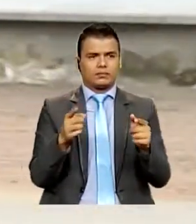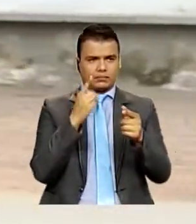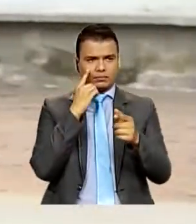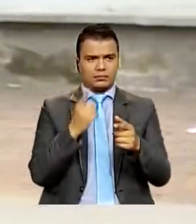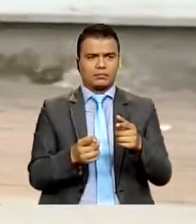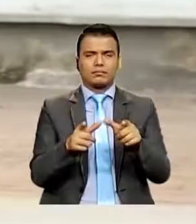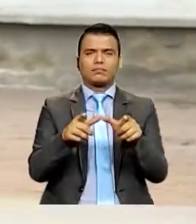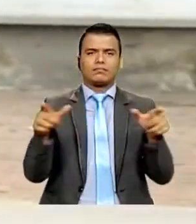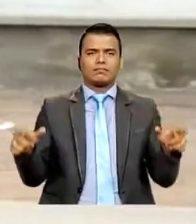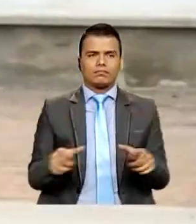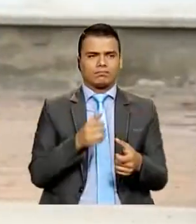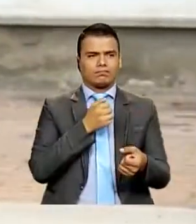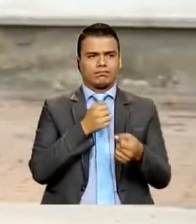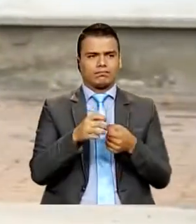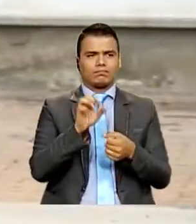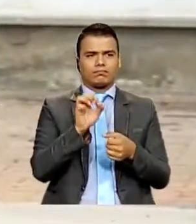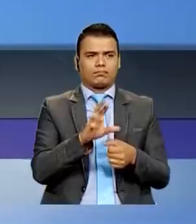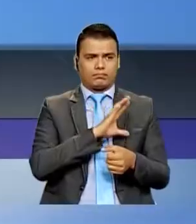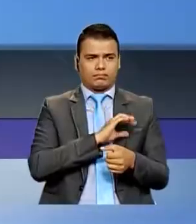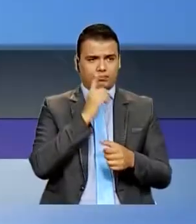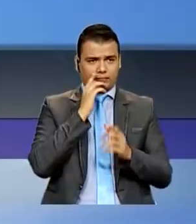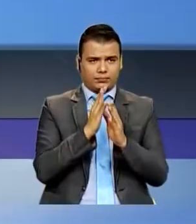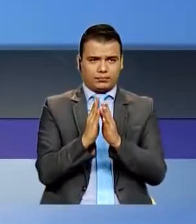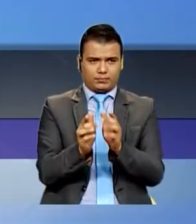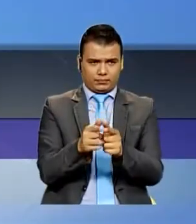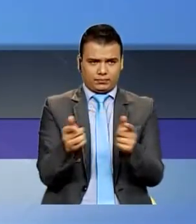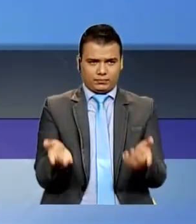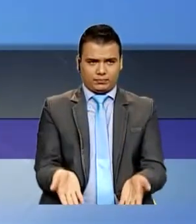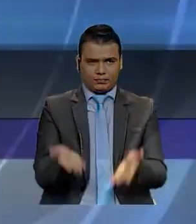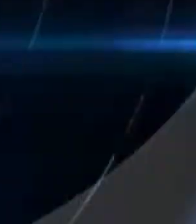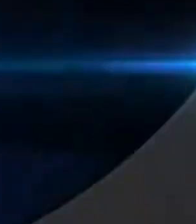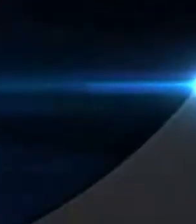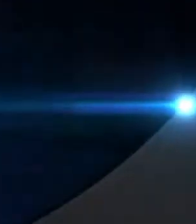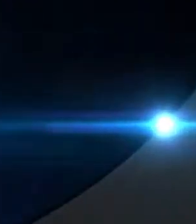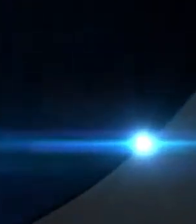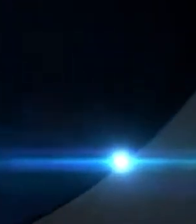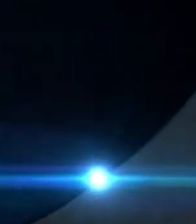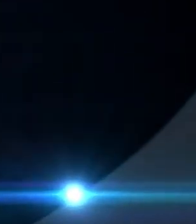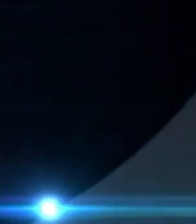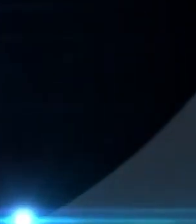nuestro centro de noticias en el sur de Cali. Sigan con más. Gustavo Andrés González, Telepacífico Noticias.